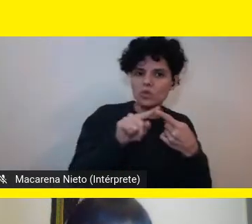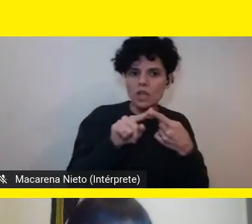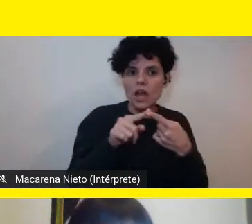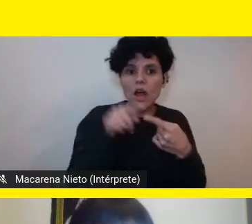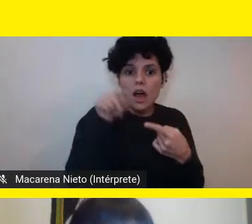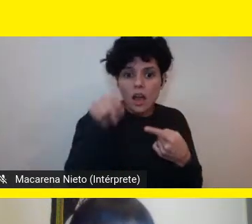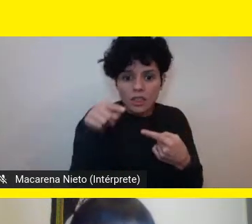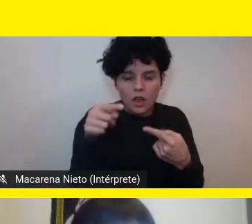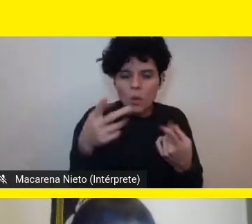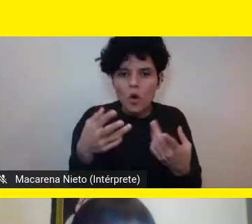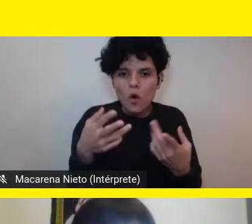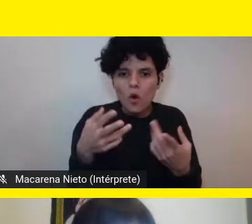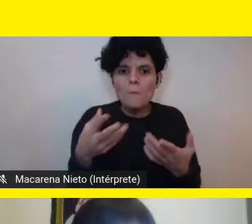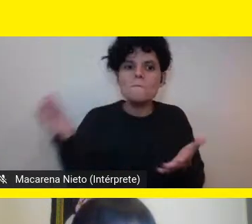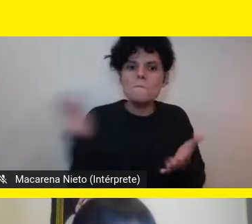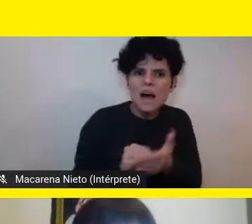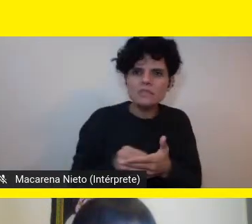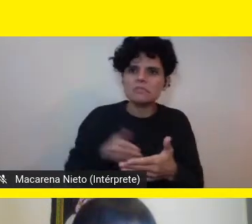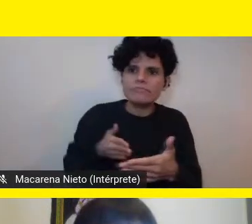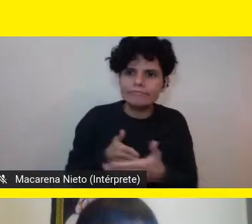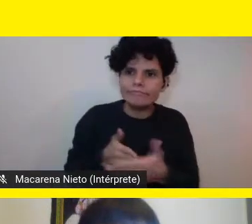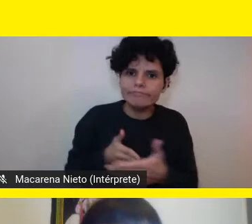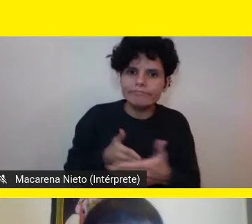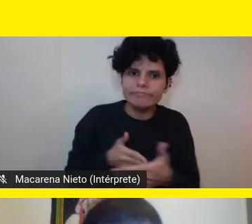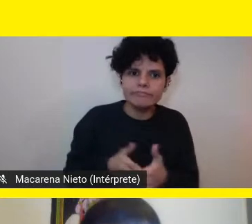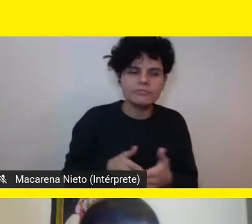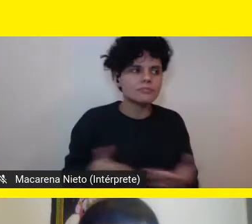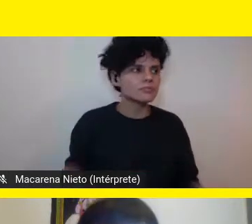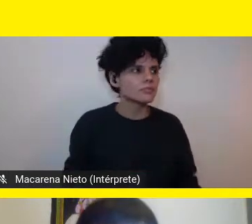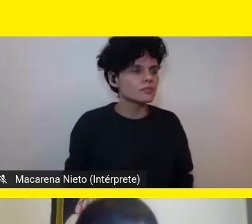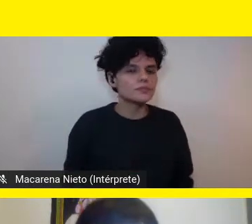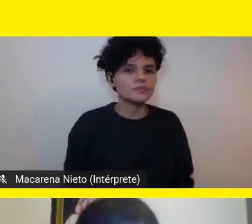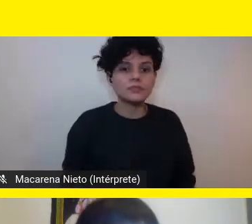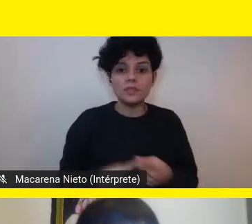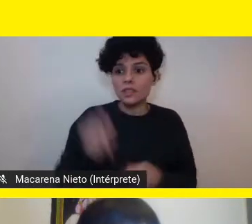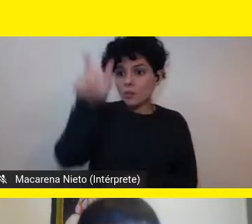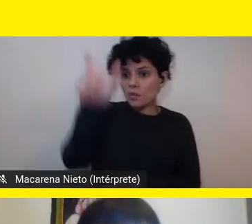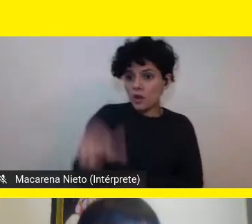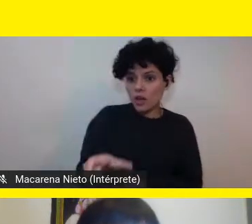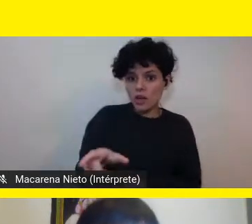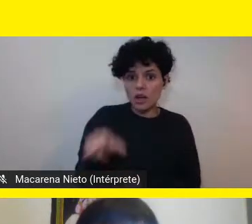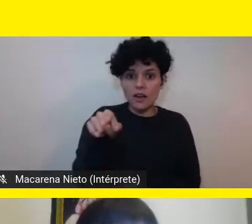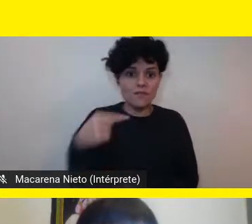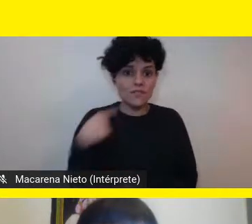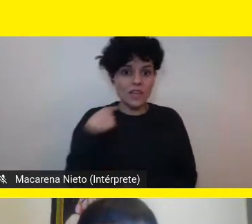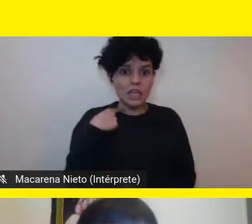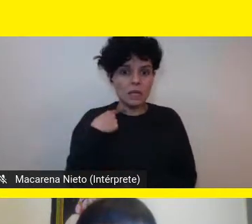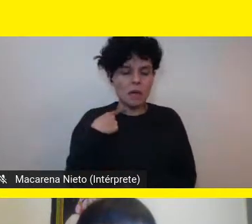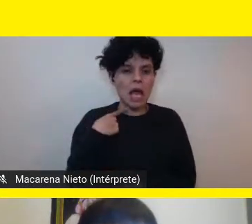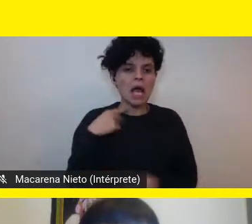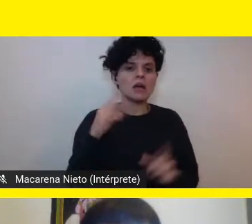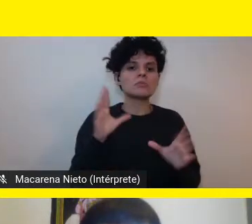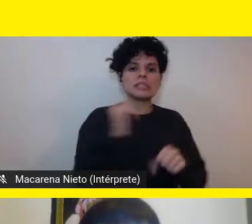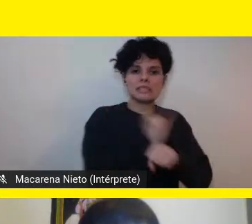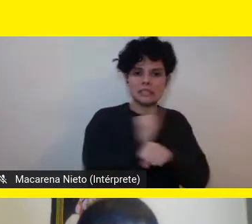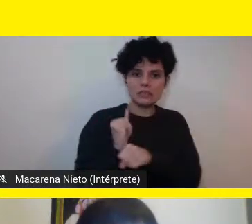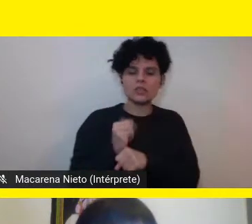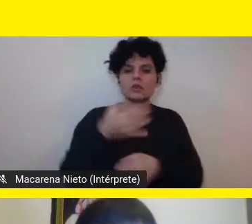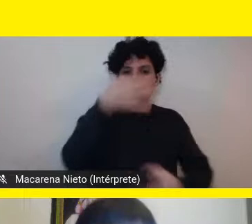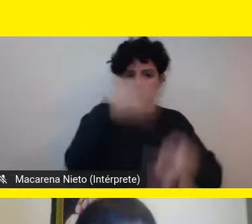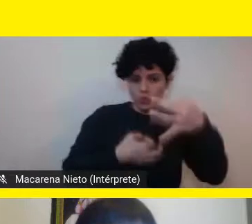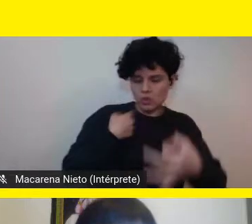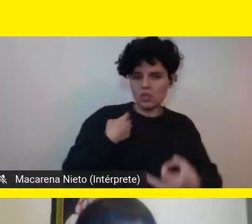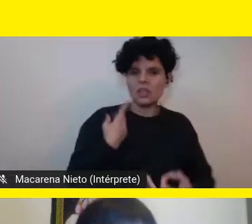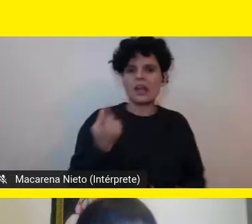que, en definitiva, que a propósito del trato indigno que puede recibir la víctima ante o por parte de los agentes de enjuiciamiento